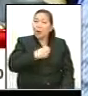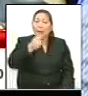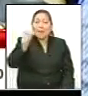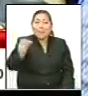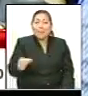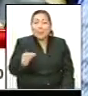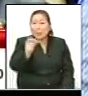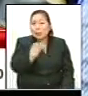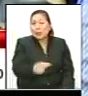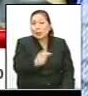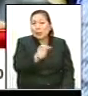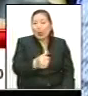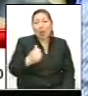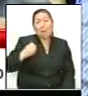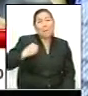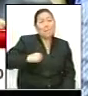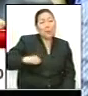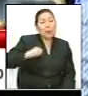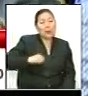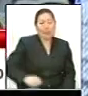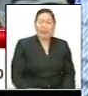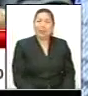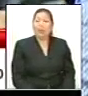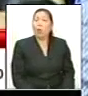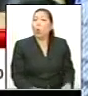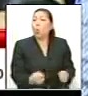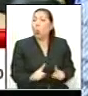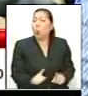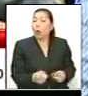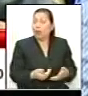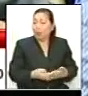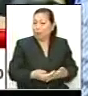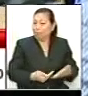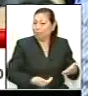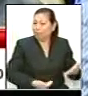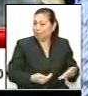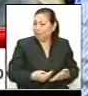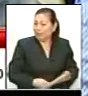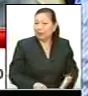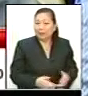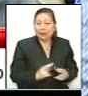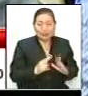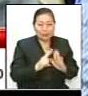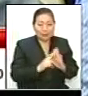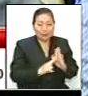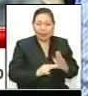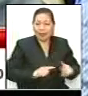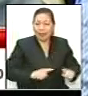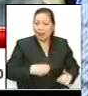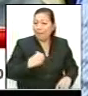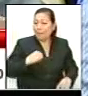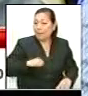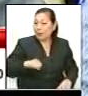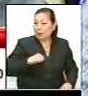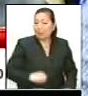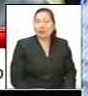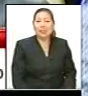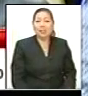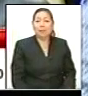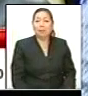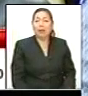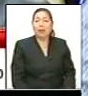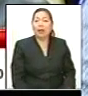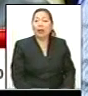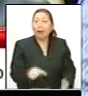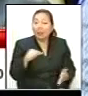funcionarios de la municipalidad, cuando en un documento de resolución de gerencia municipal, ¿no?,